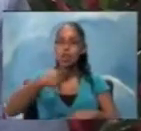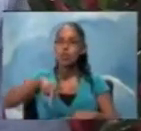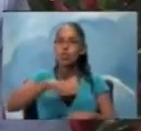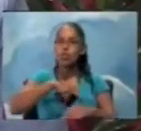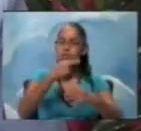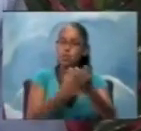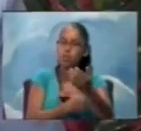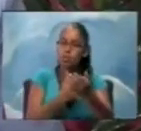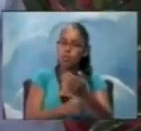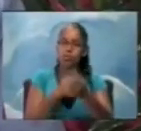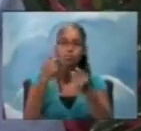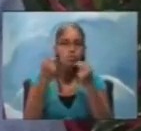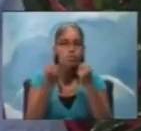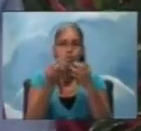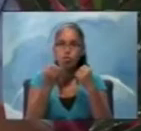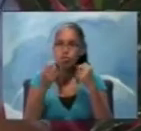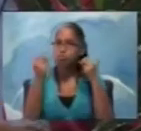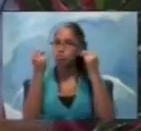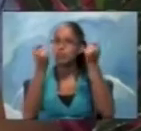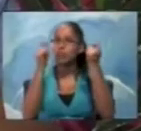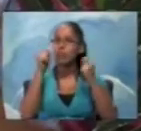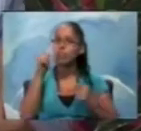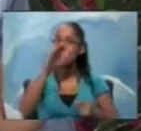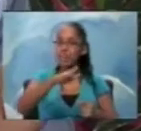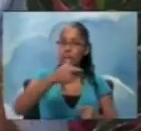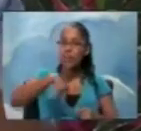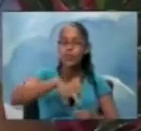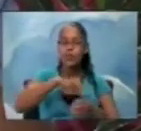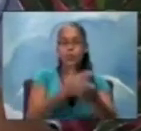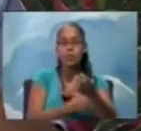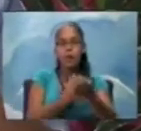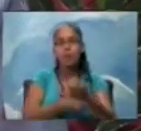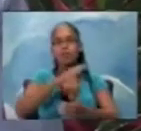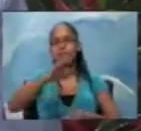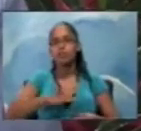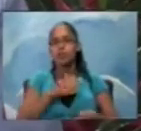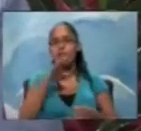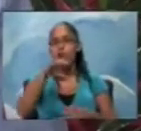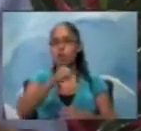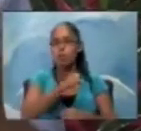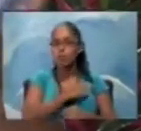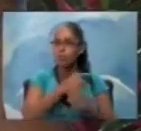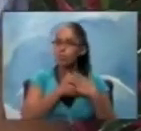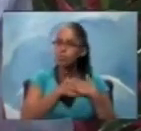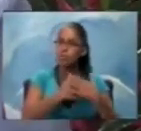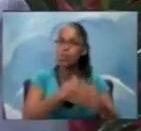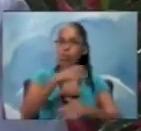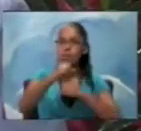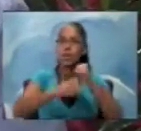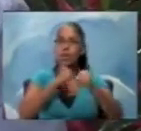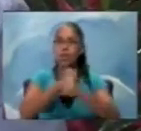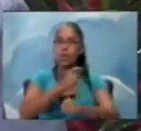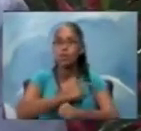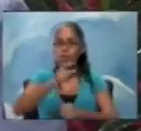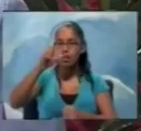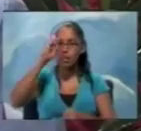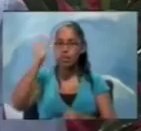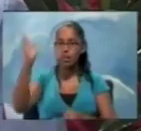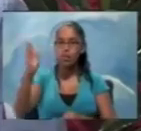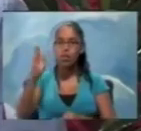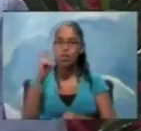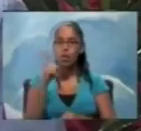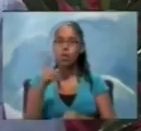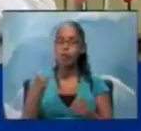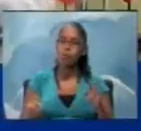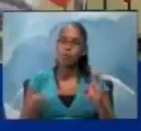que son muy avispaditos, hermano. Ahí están y pueden comprarla y es en favor de la obra de Dios, hermano. De la misionera. Sí, de la